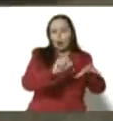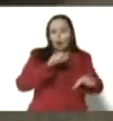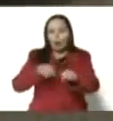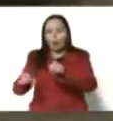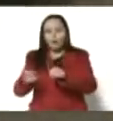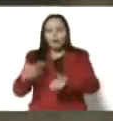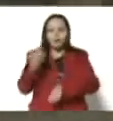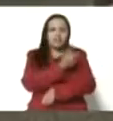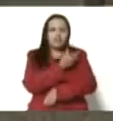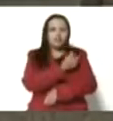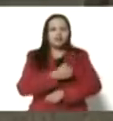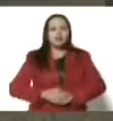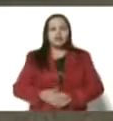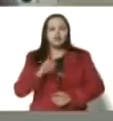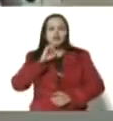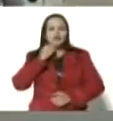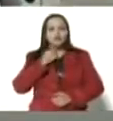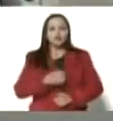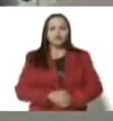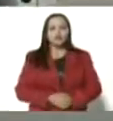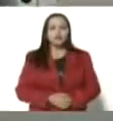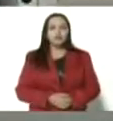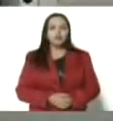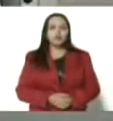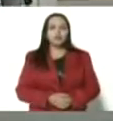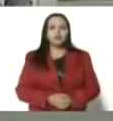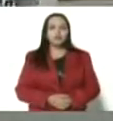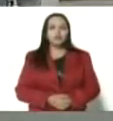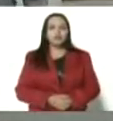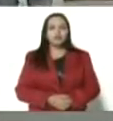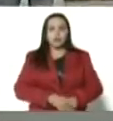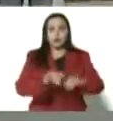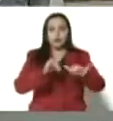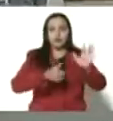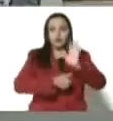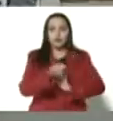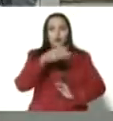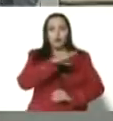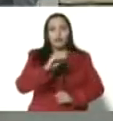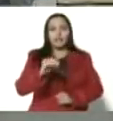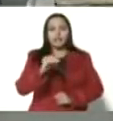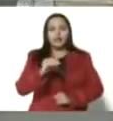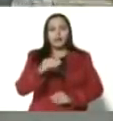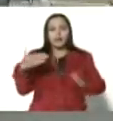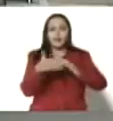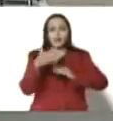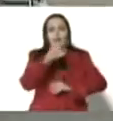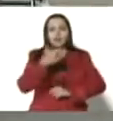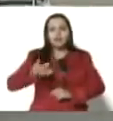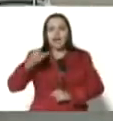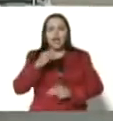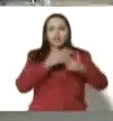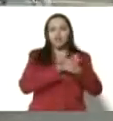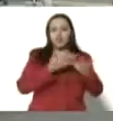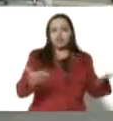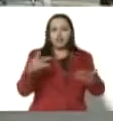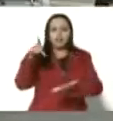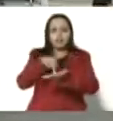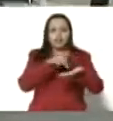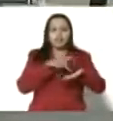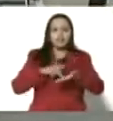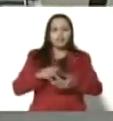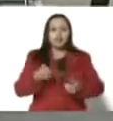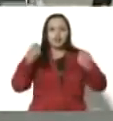vacuna de la Sputnik V, recordando además que más de 40.000 voluntarios participaron en los ensayos clínicos